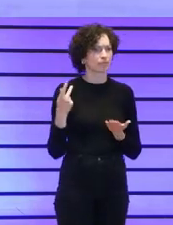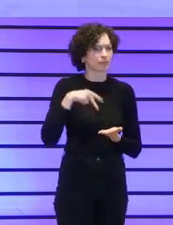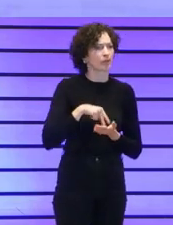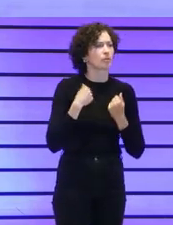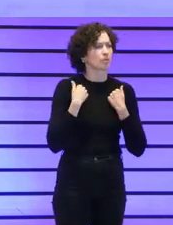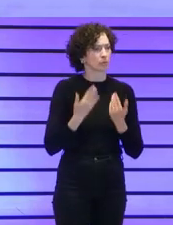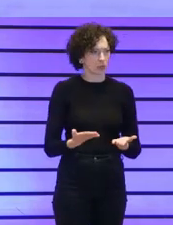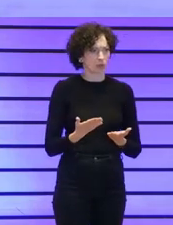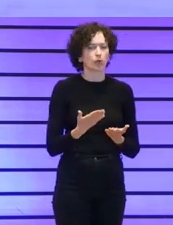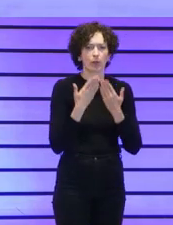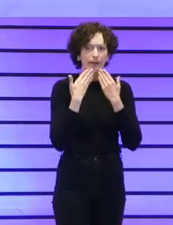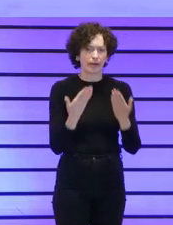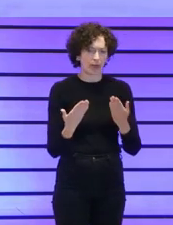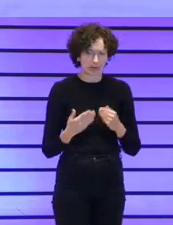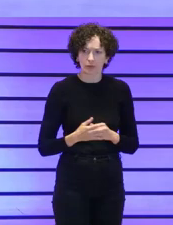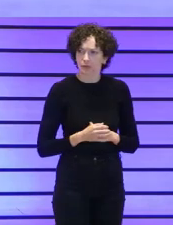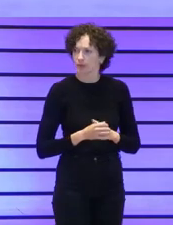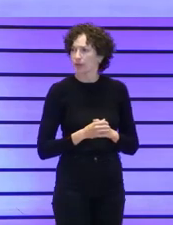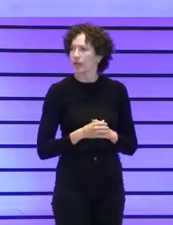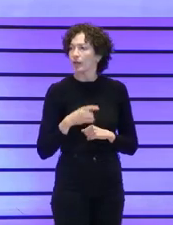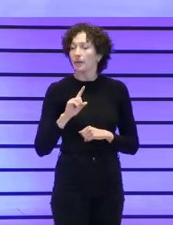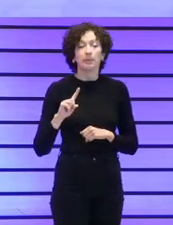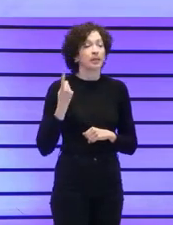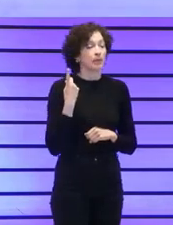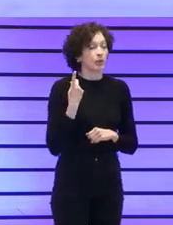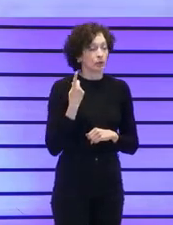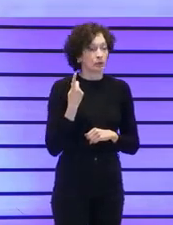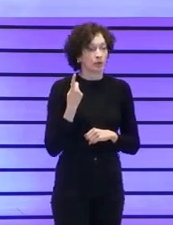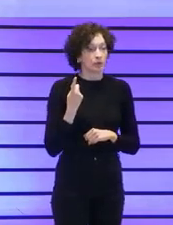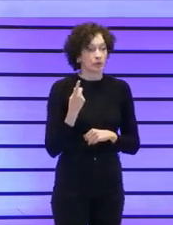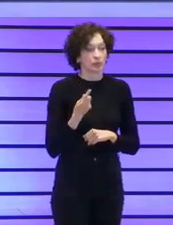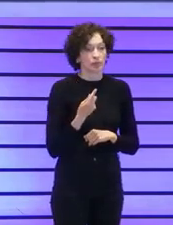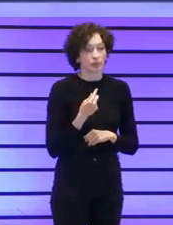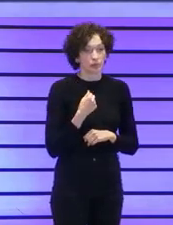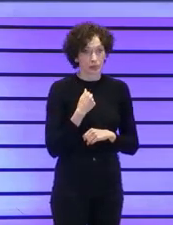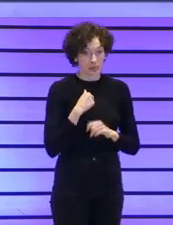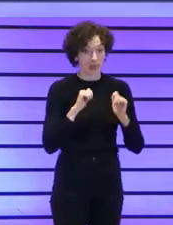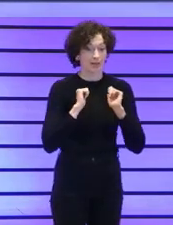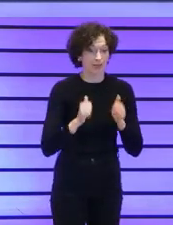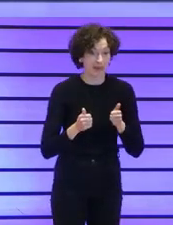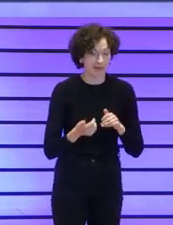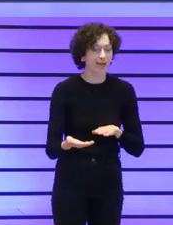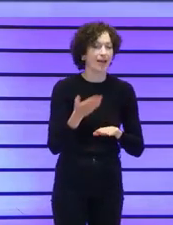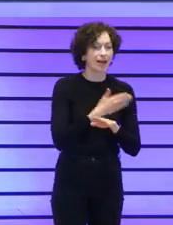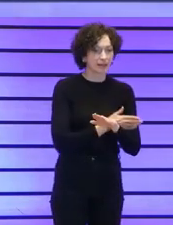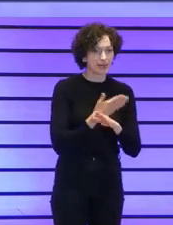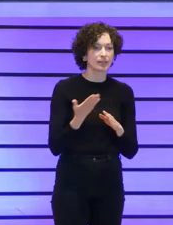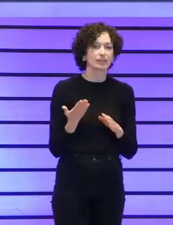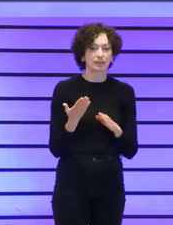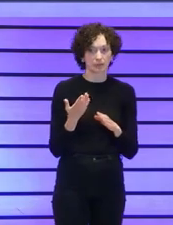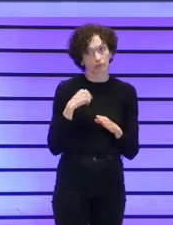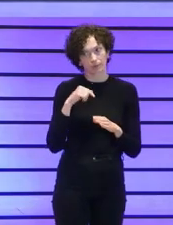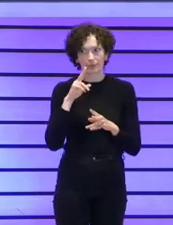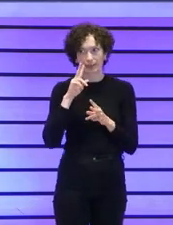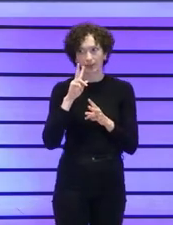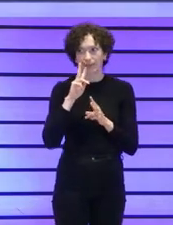¿no? Yo lo primero me vas a permitir, antes de entrar en harina, intentar responder a tu pregunta, que se